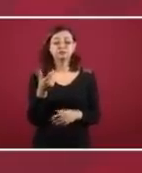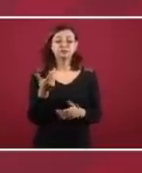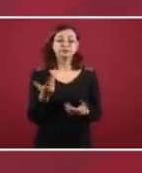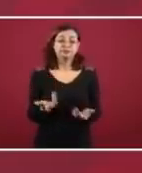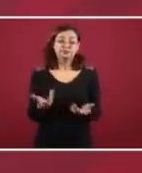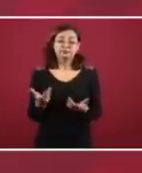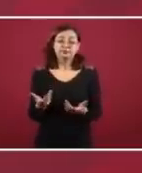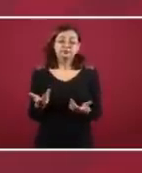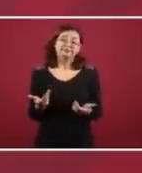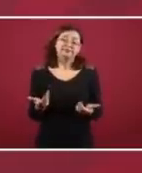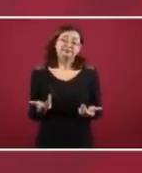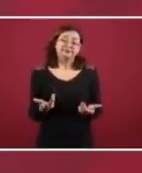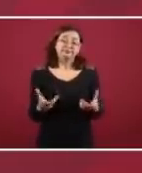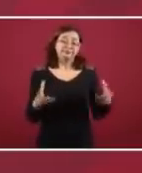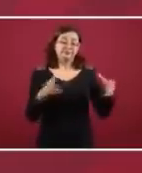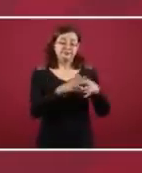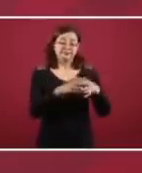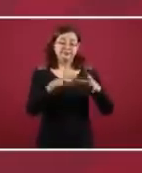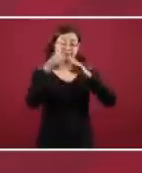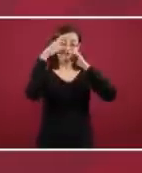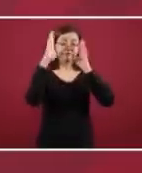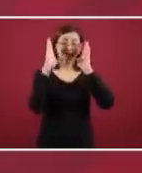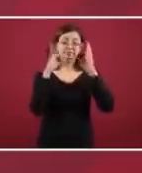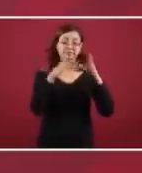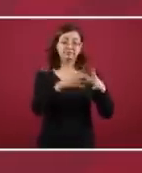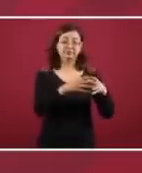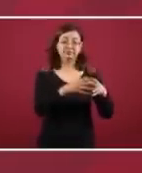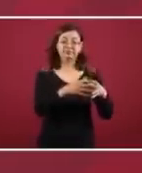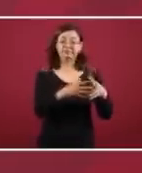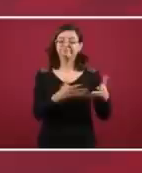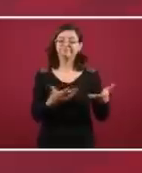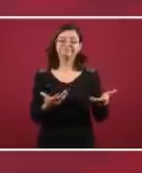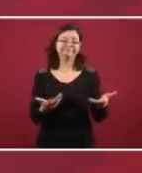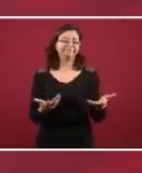conservadores no podrían